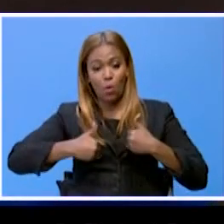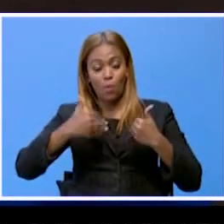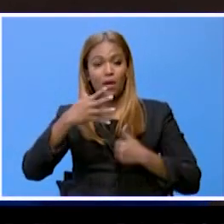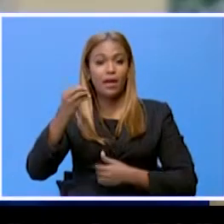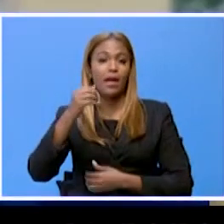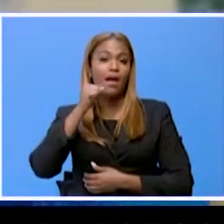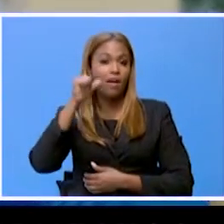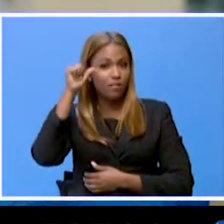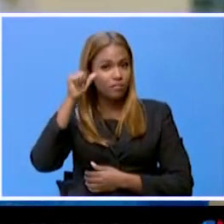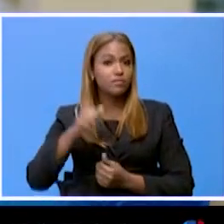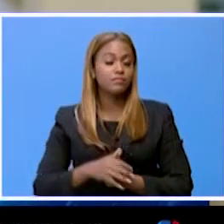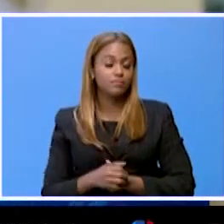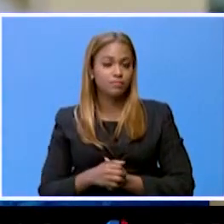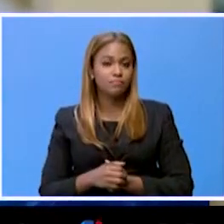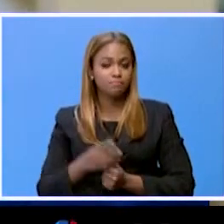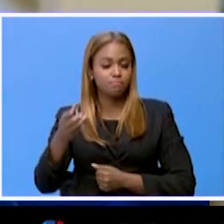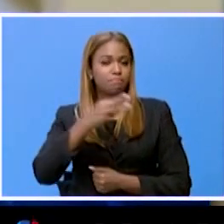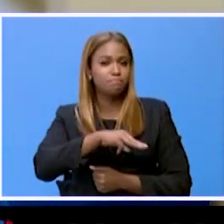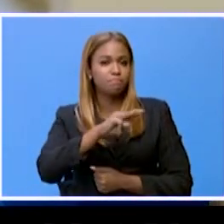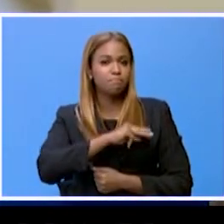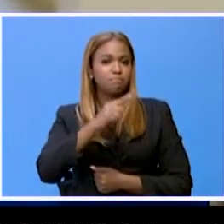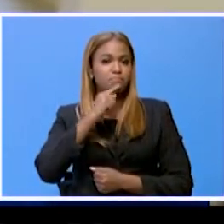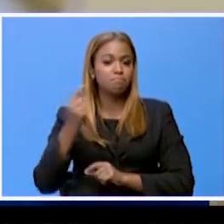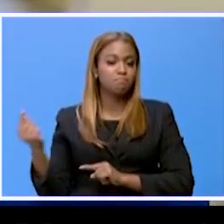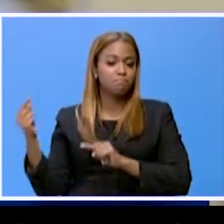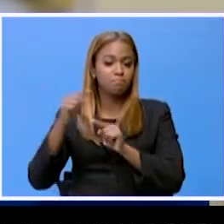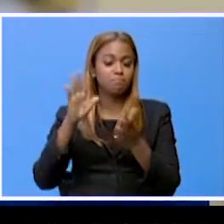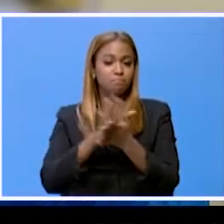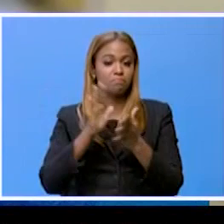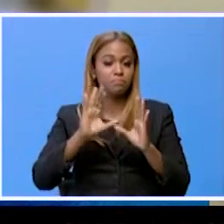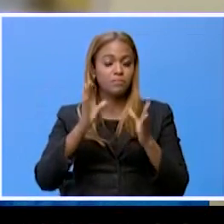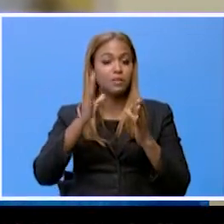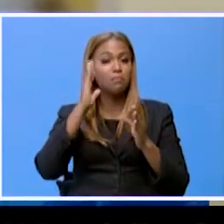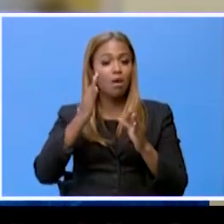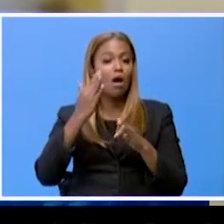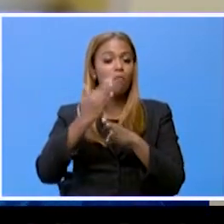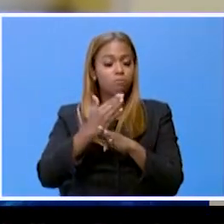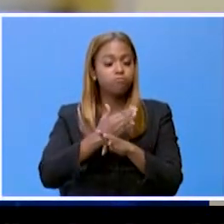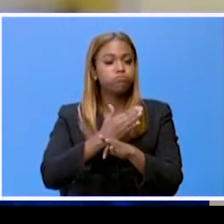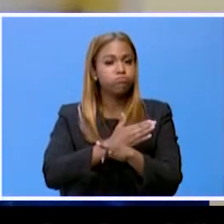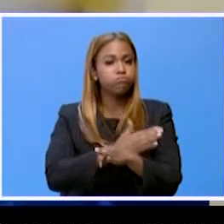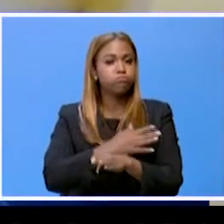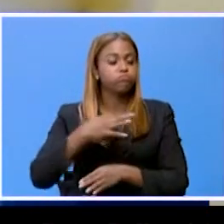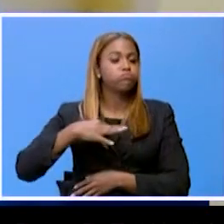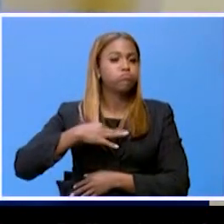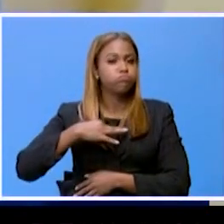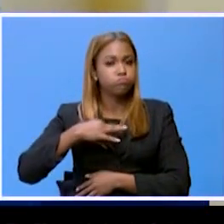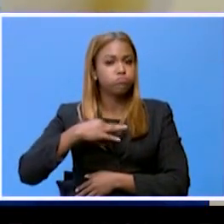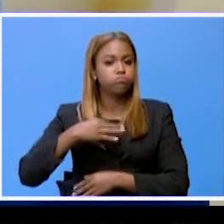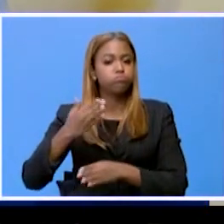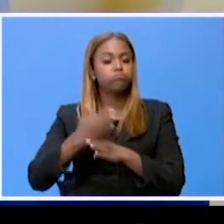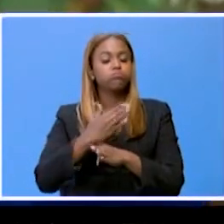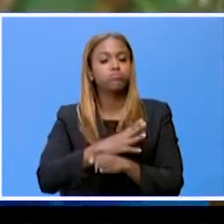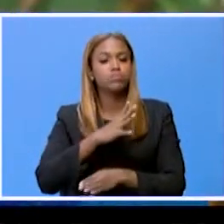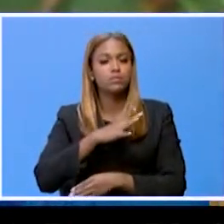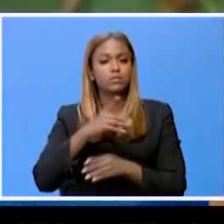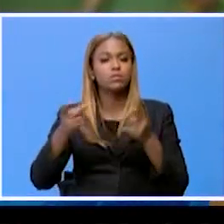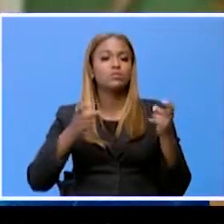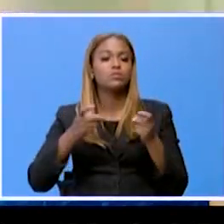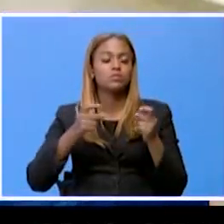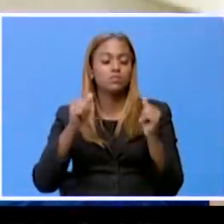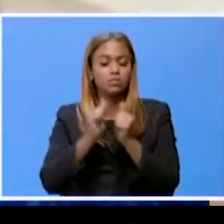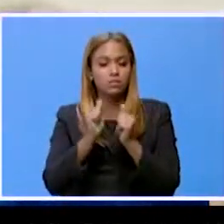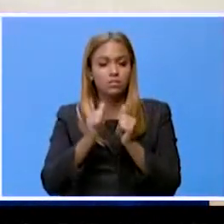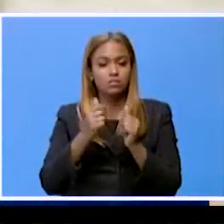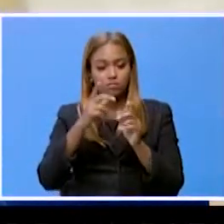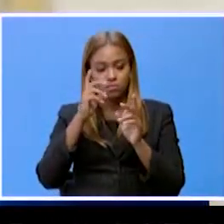y adultas. El ministro indicó que este retorno a las aulas se hará de forma gradual, voluntaria, progresiva, controlada y